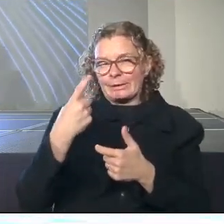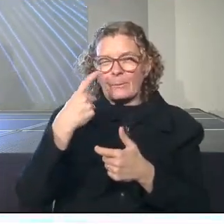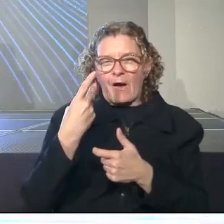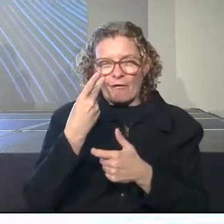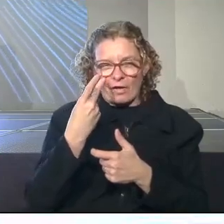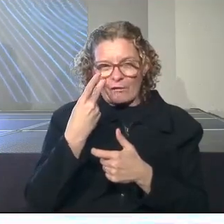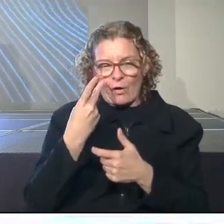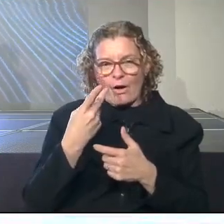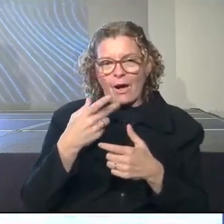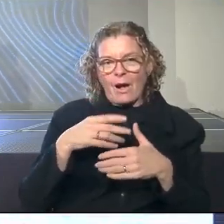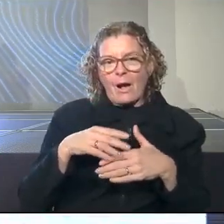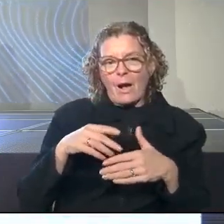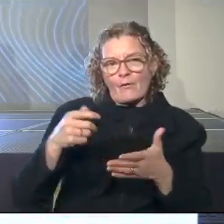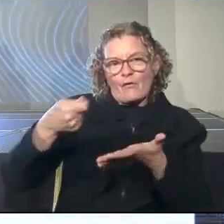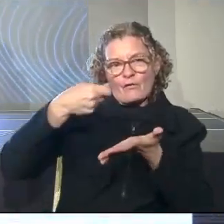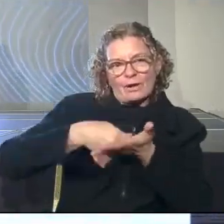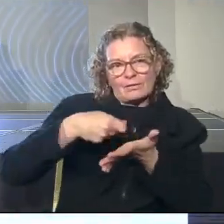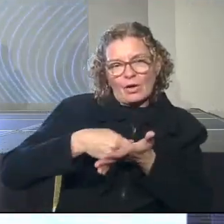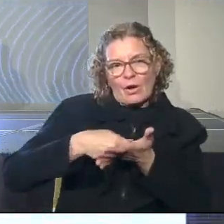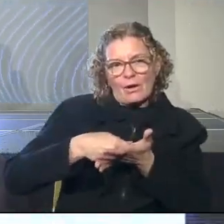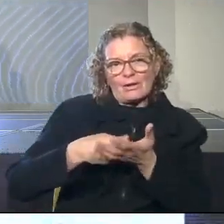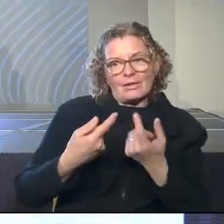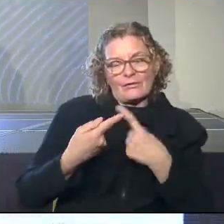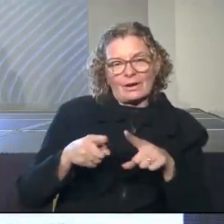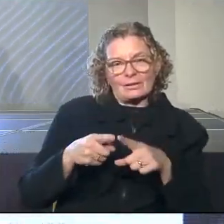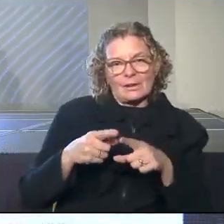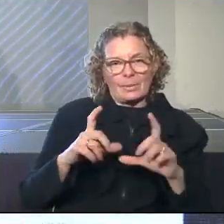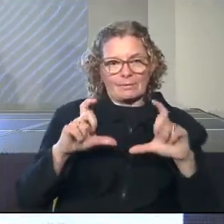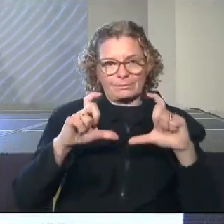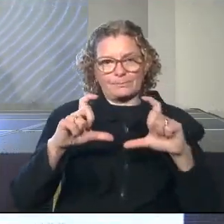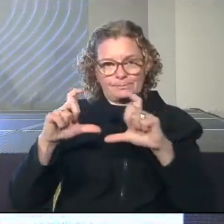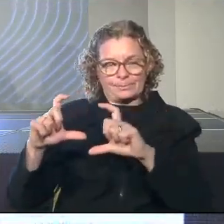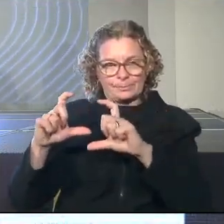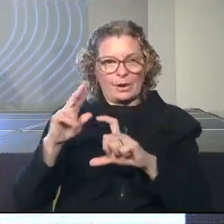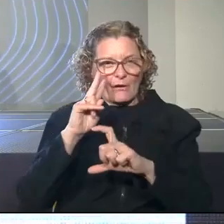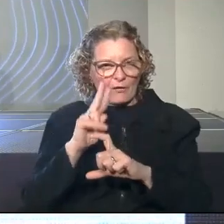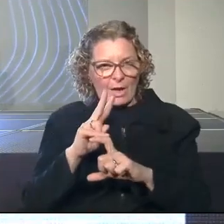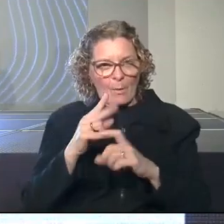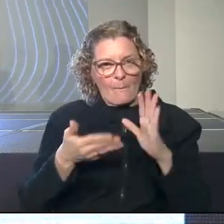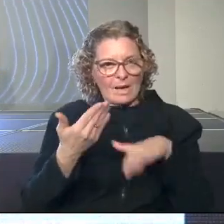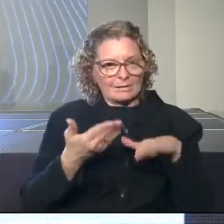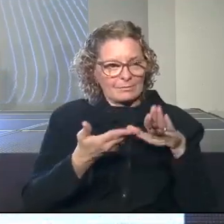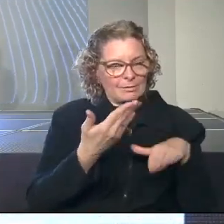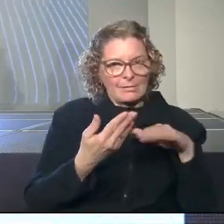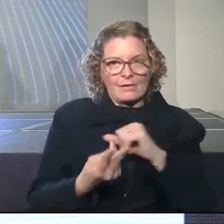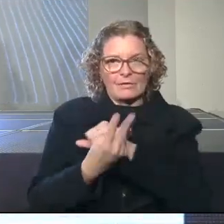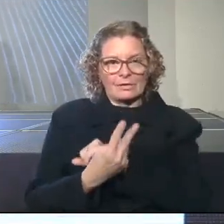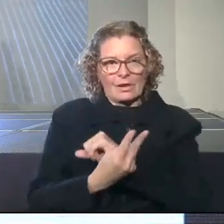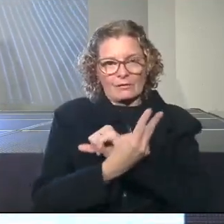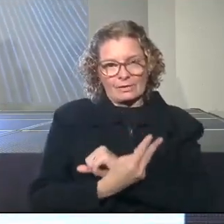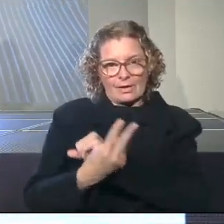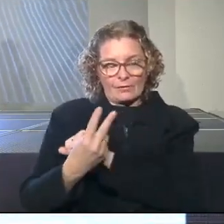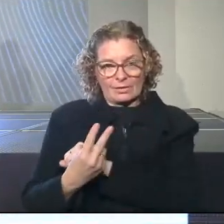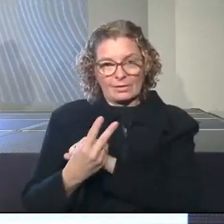Mercado Libre hace una inversión adicional para poder tener mucha presencia de marca y poder traer mucho más tráfico aún que